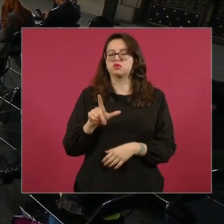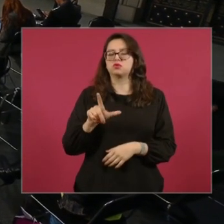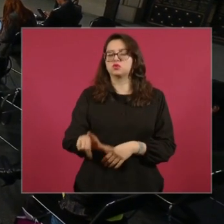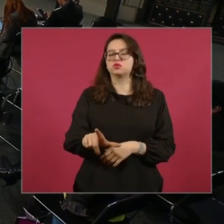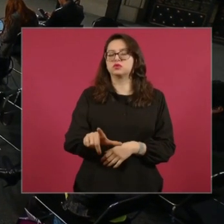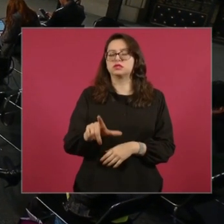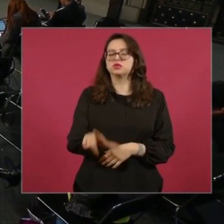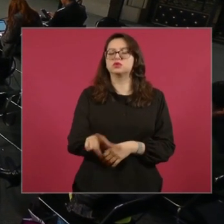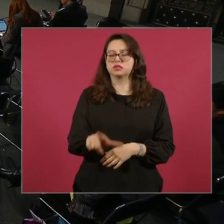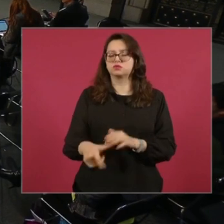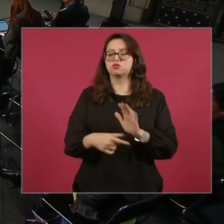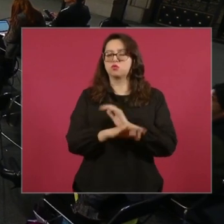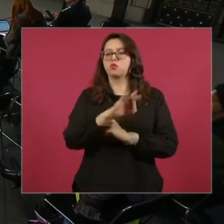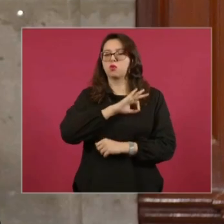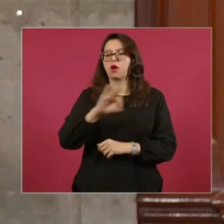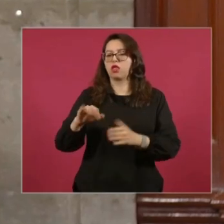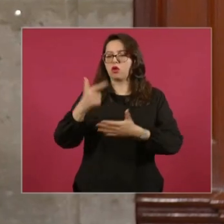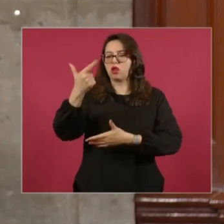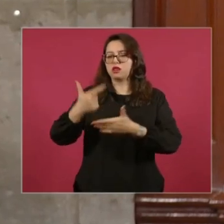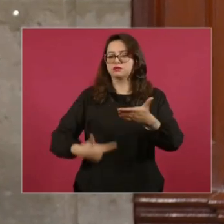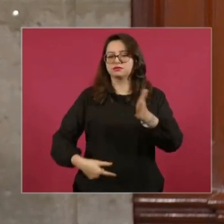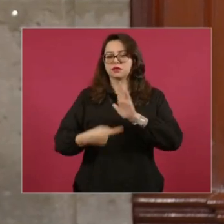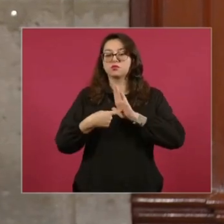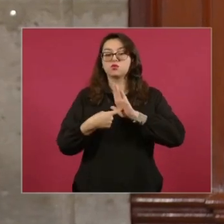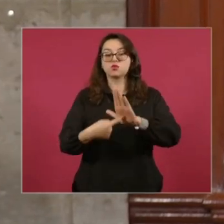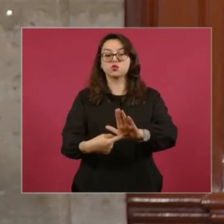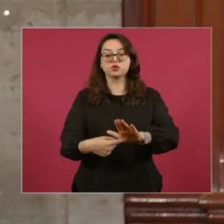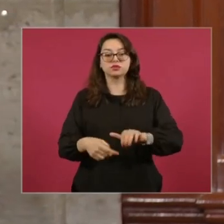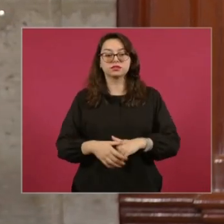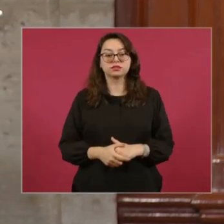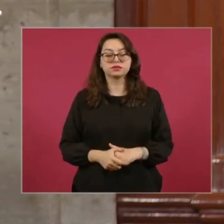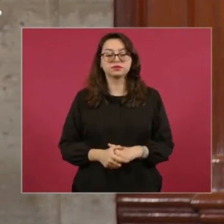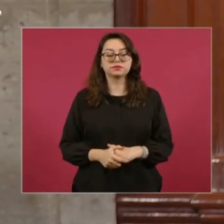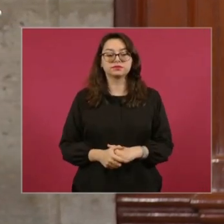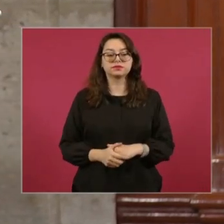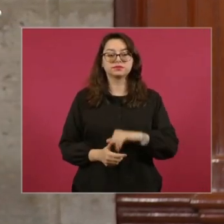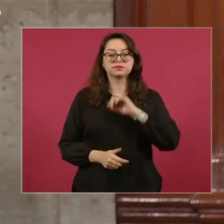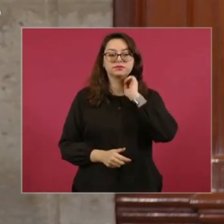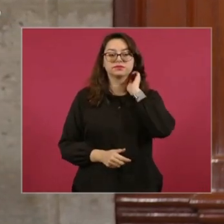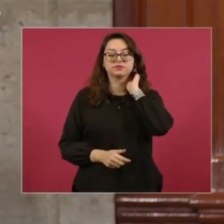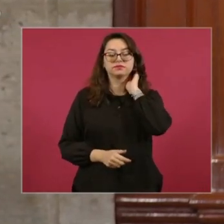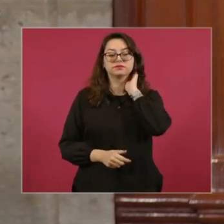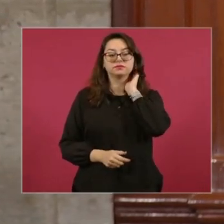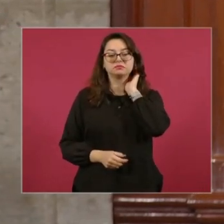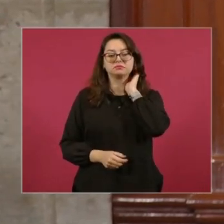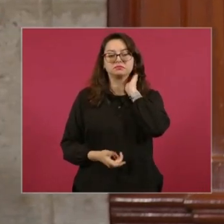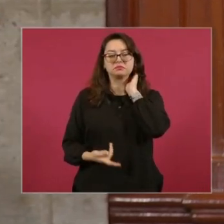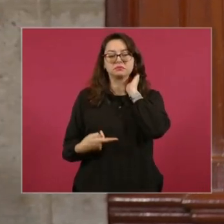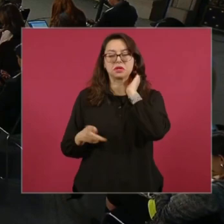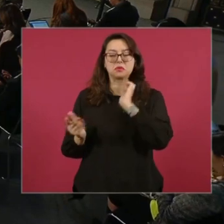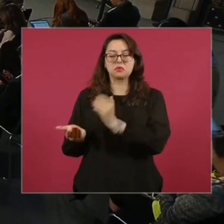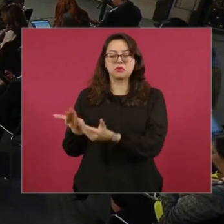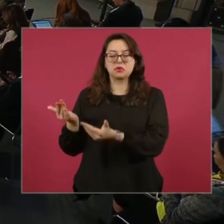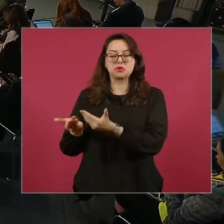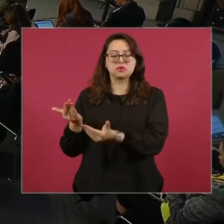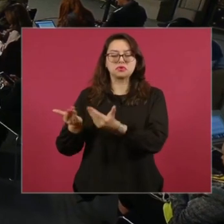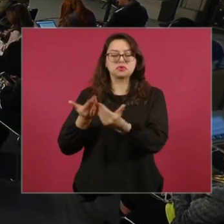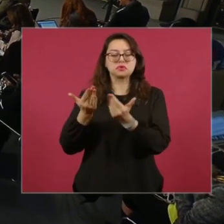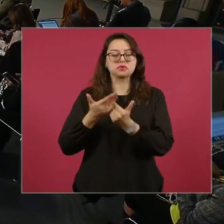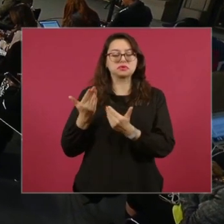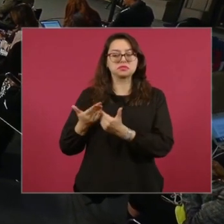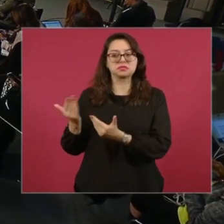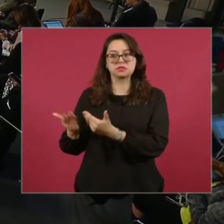Cuatro gasolineras son las que subieron. Sí, a lo mejor fueron más, pero fueron muy poquitas. Muy bien. Sí,